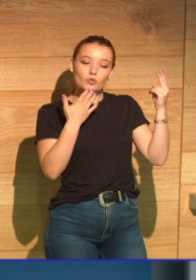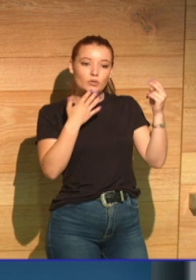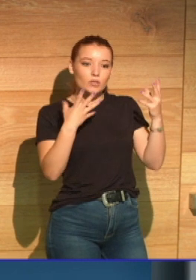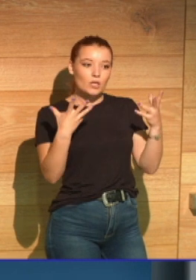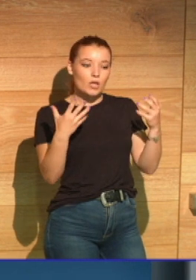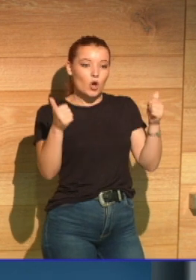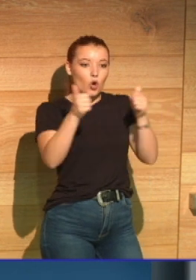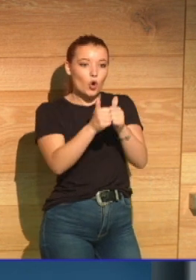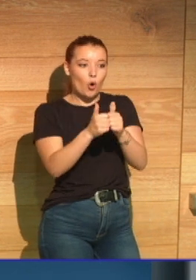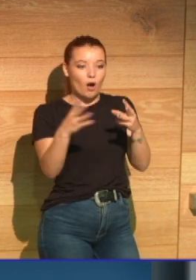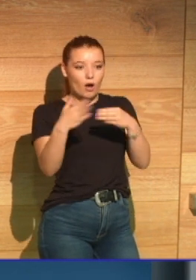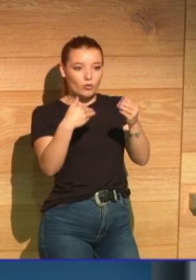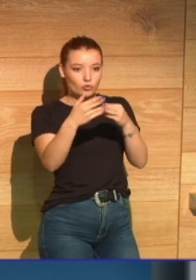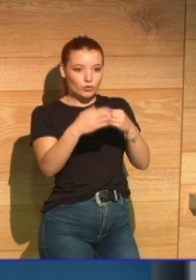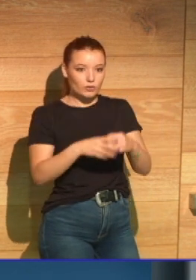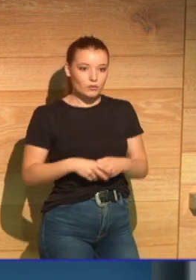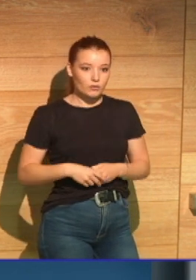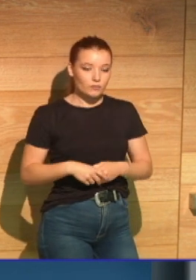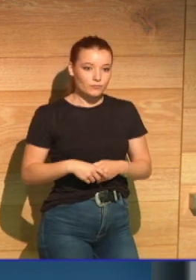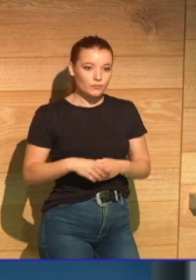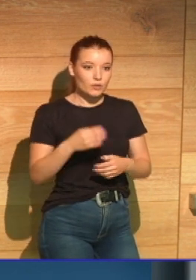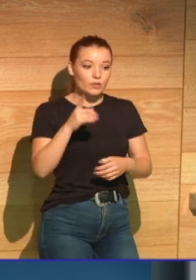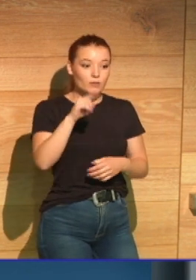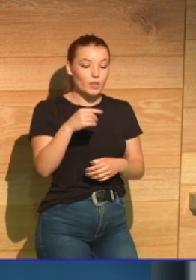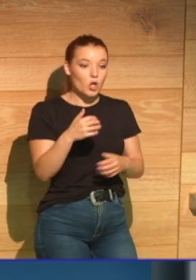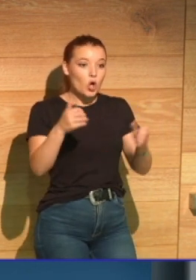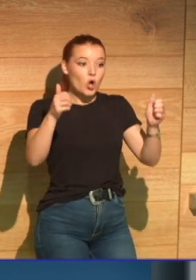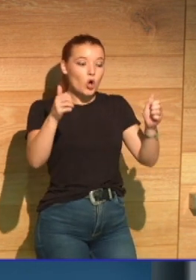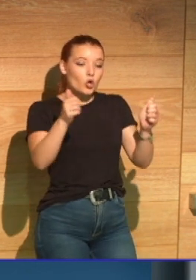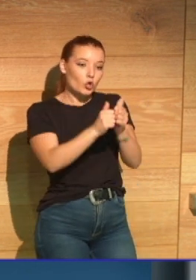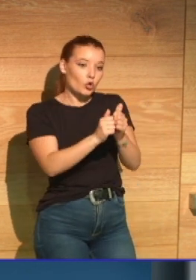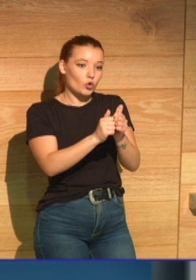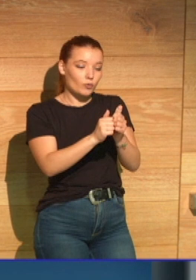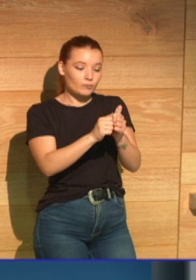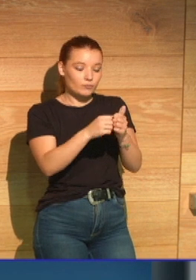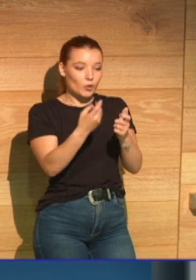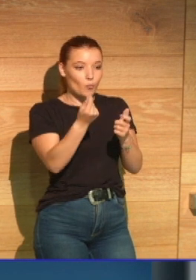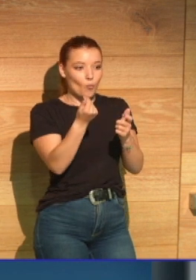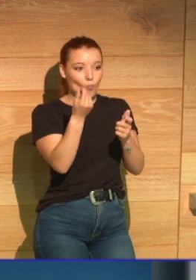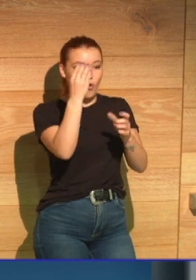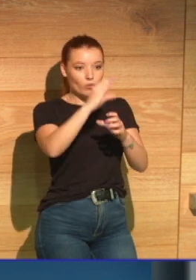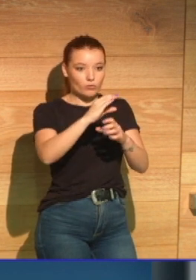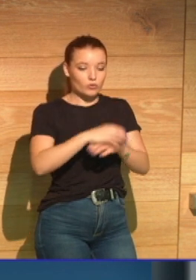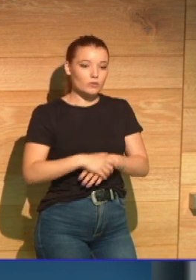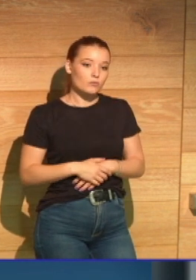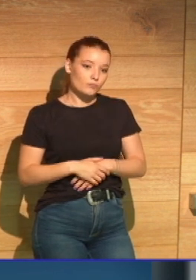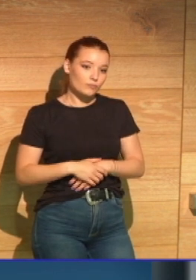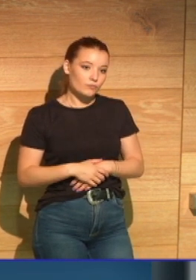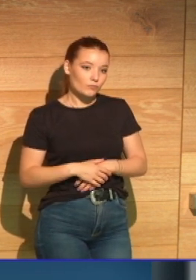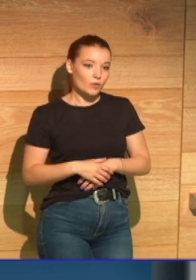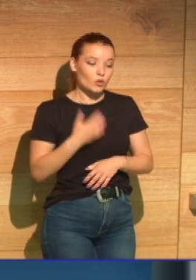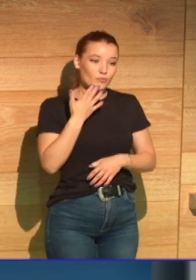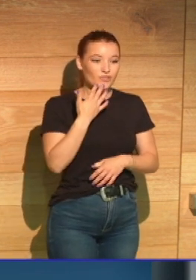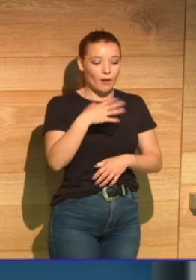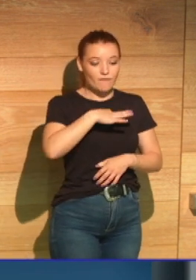parte muy radical de la museología social, y como coproductores, y no simplemente como personas que entran, visitan y caminan un poco como fantasmas en el